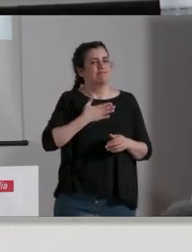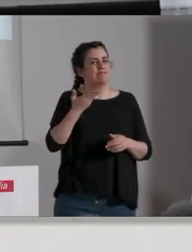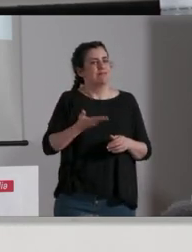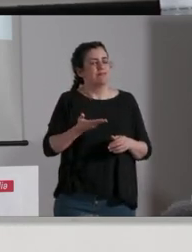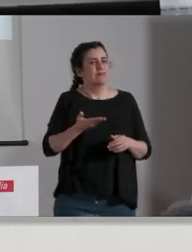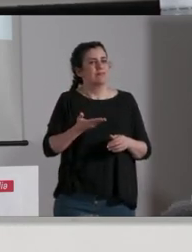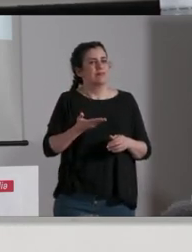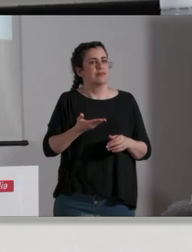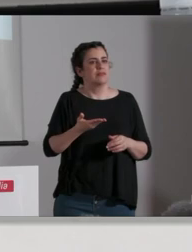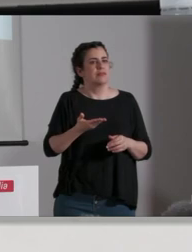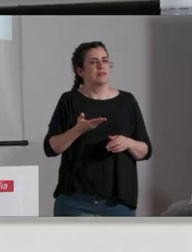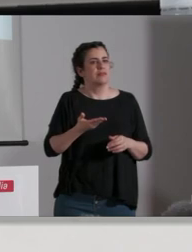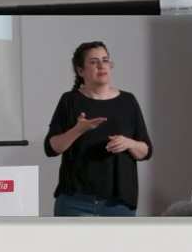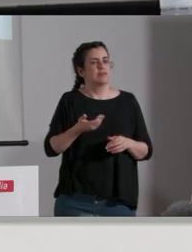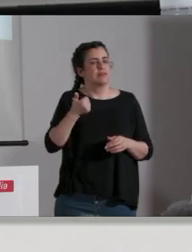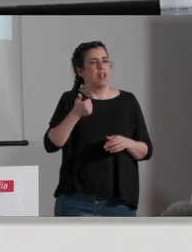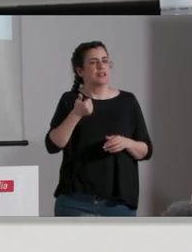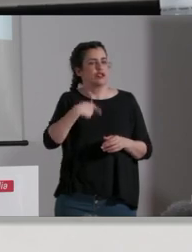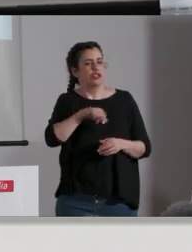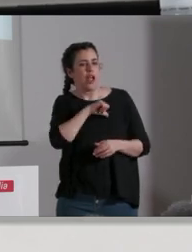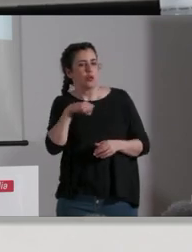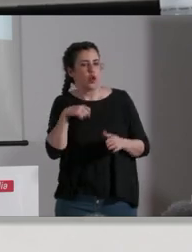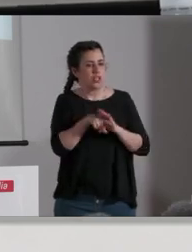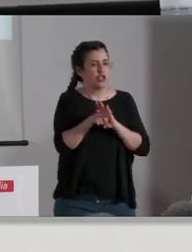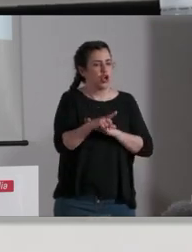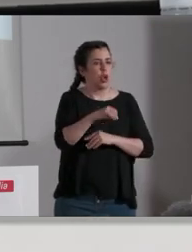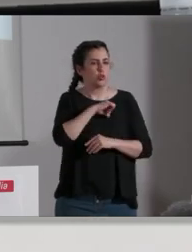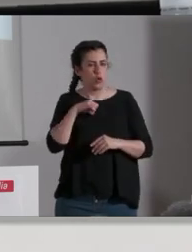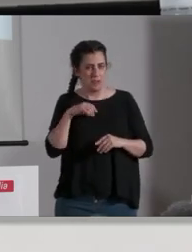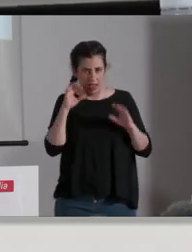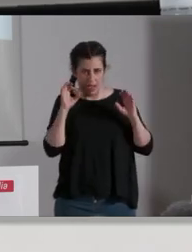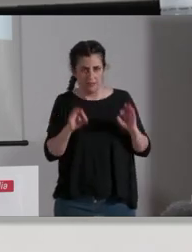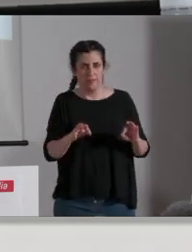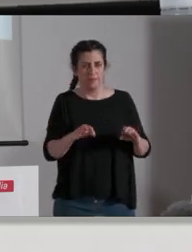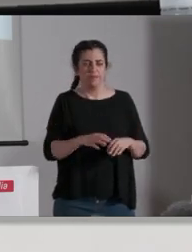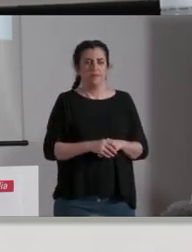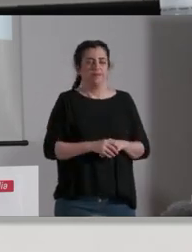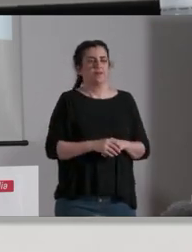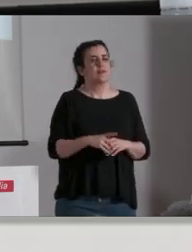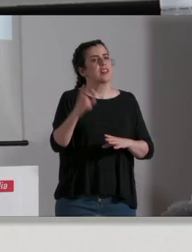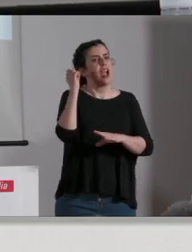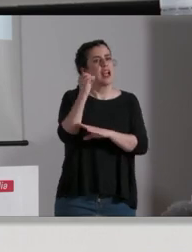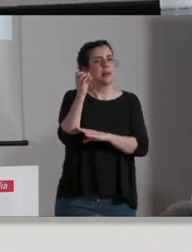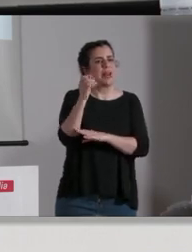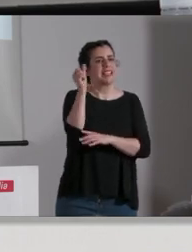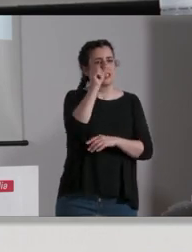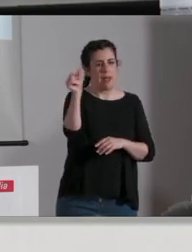somos un proyecto que apostamos por la autogestión y la autonomía. Desde un principio tenemos asambleas